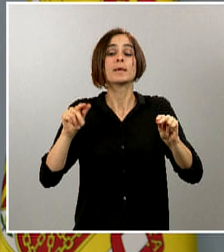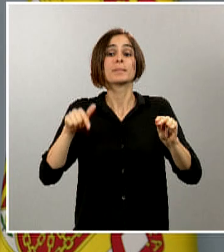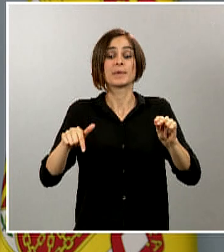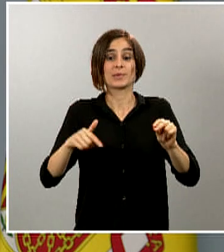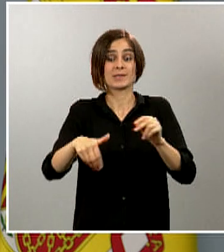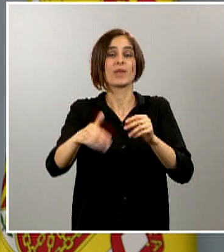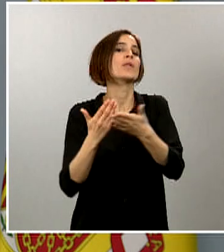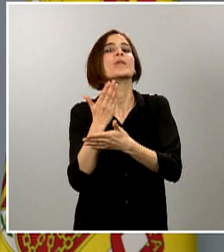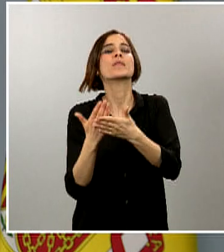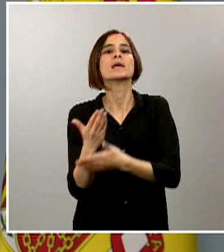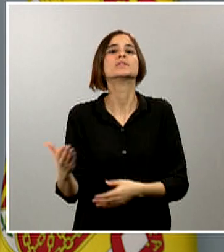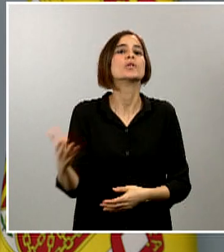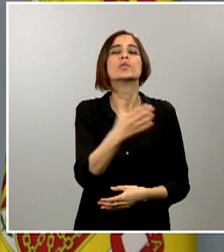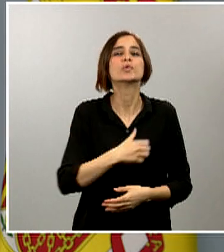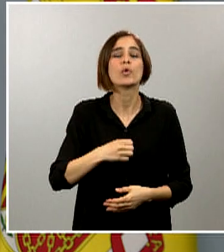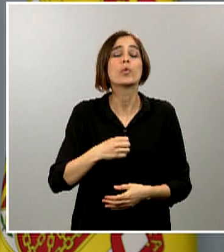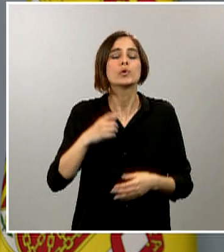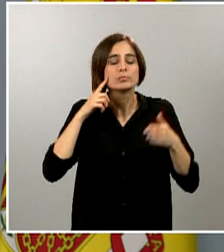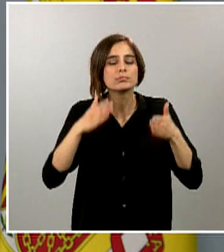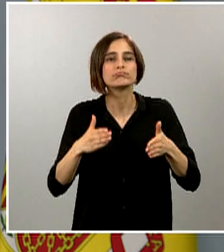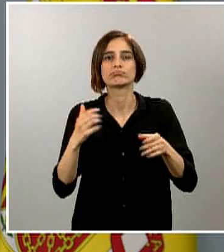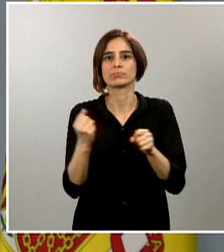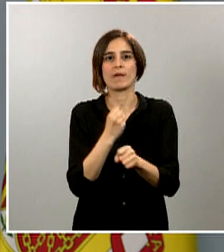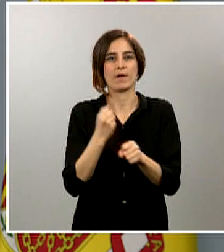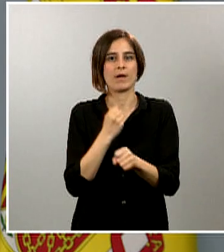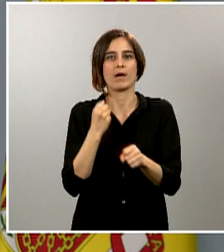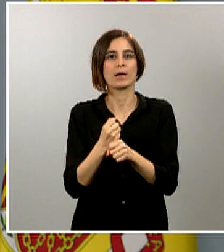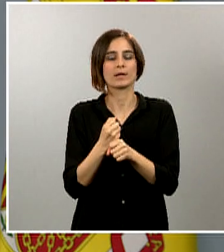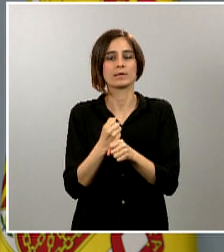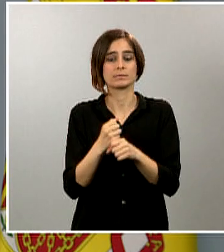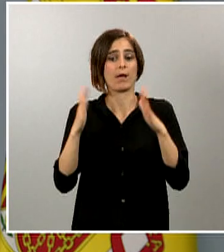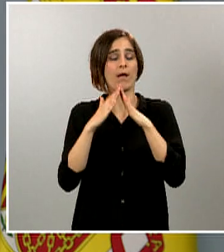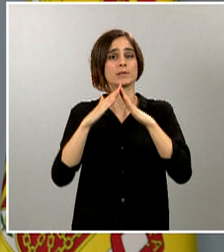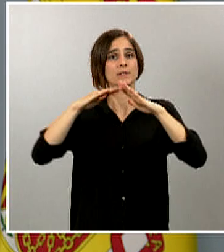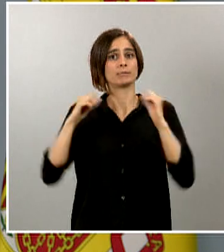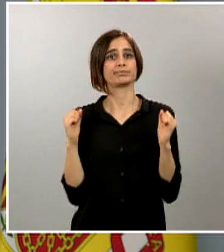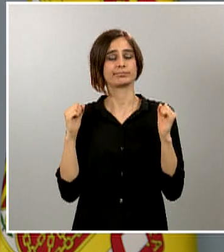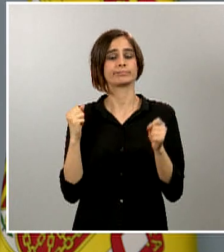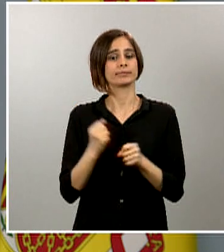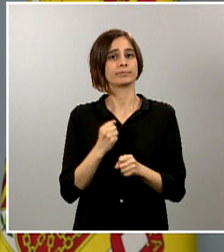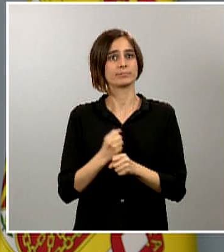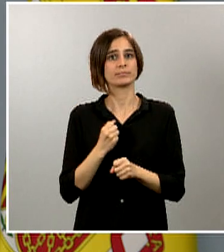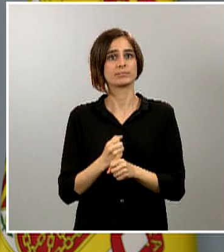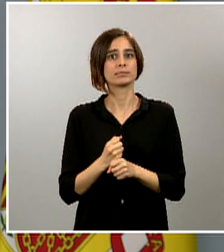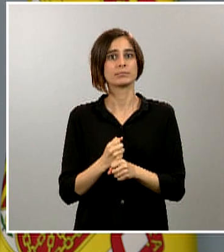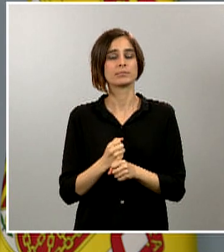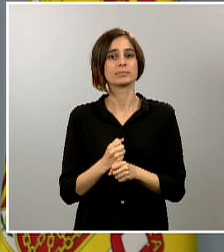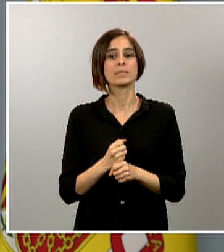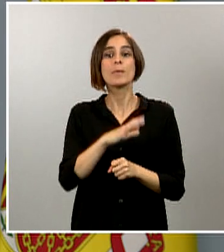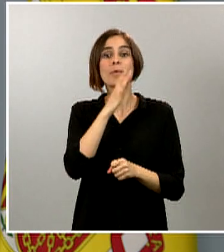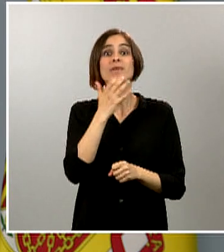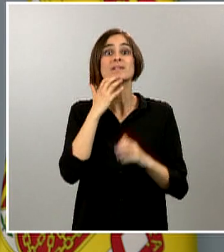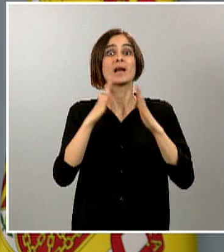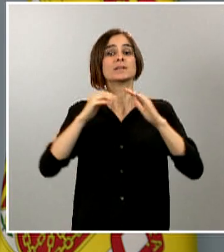es trabajar, lo dije el otro día, vamos a trabajar en casa quedándonos en casa, porque vamos a trabajar en el bien común, en la